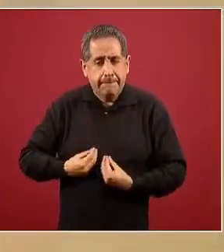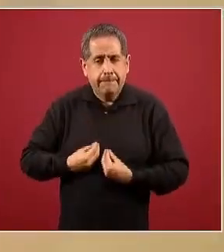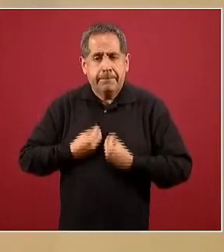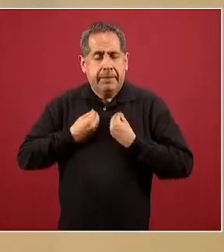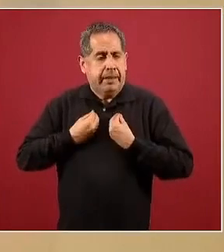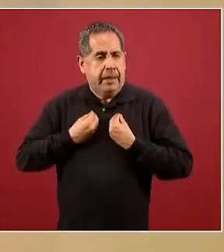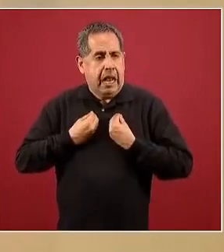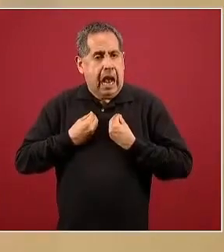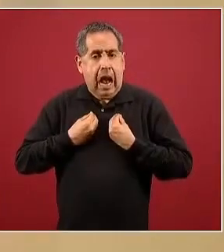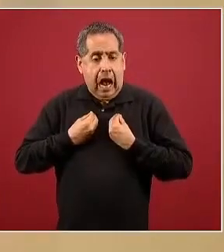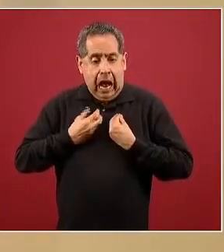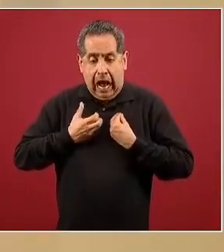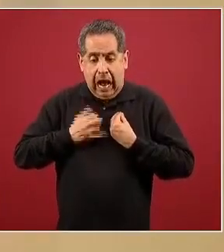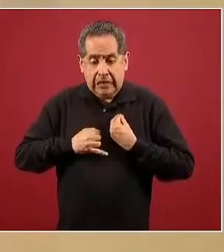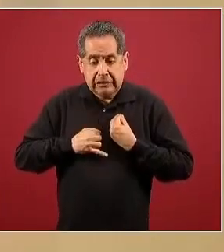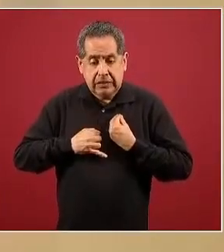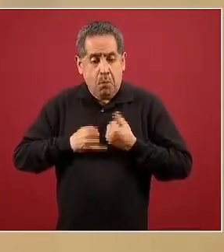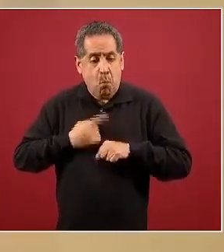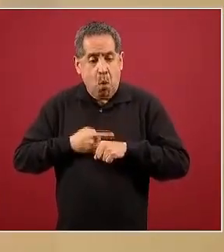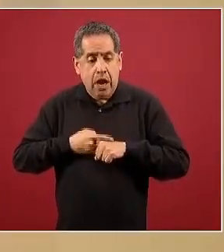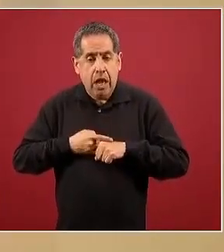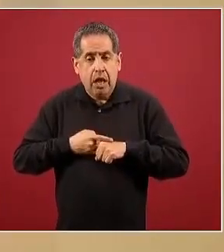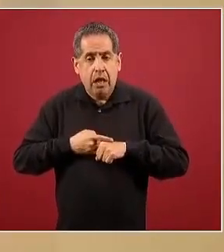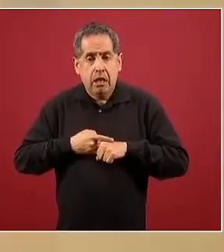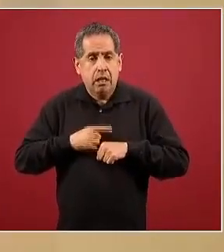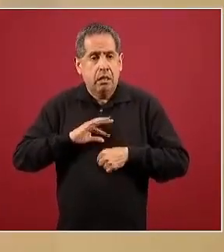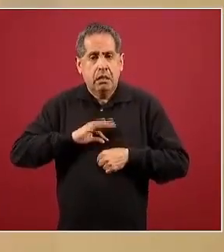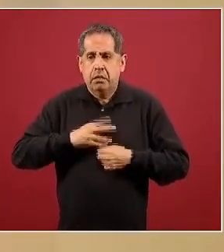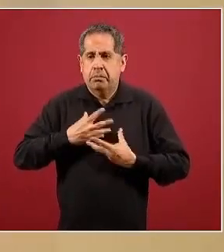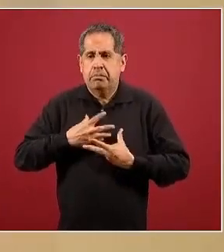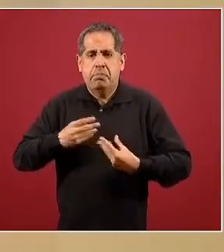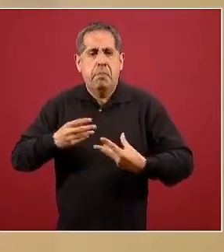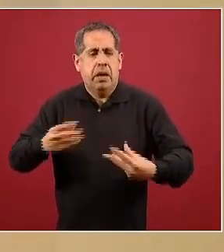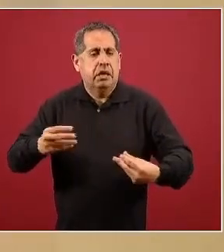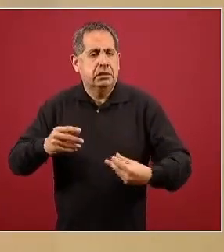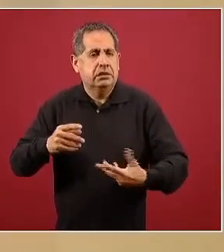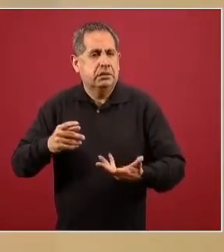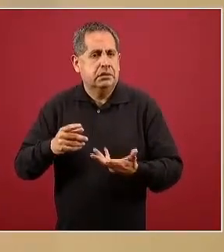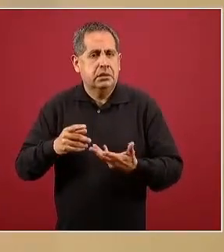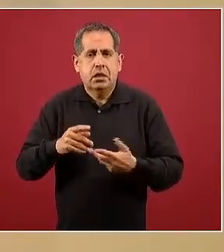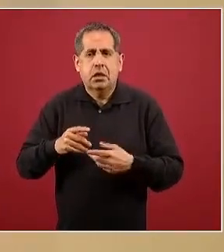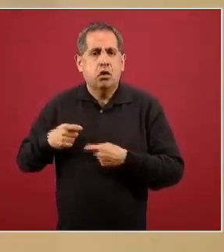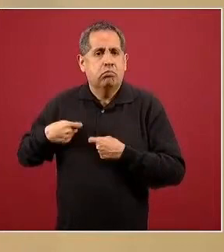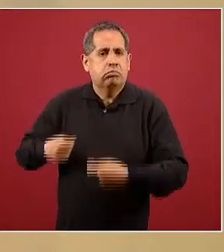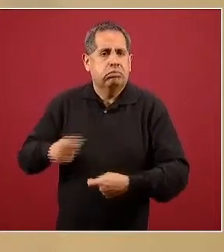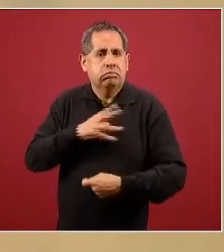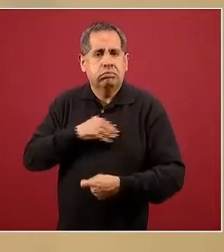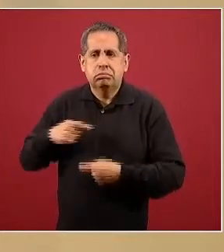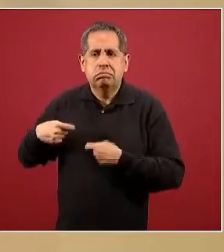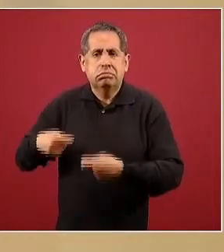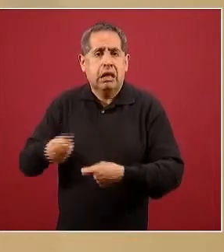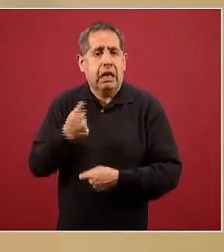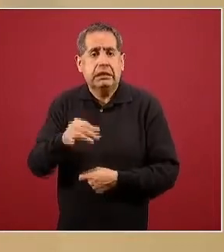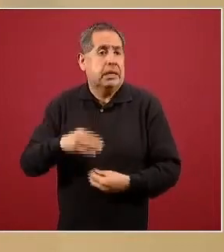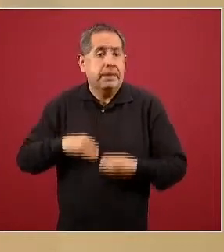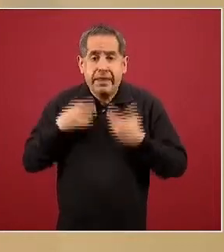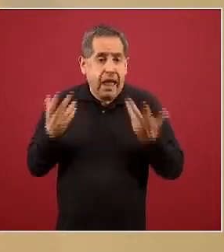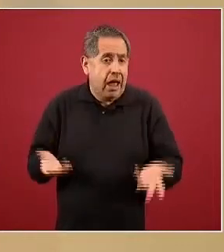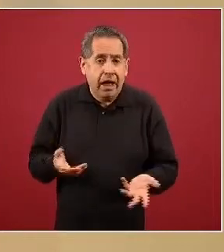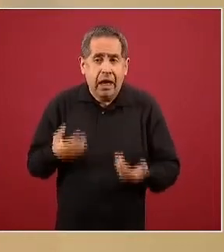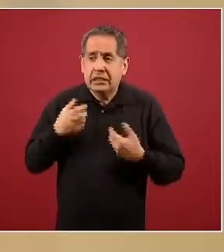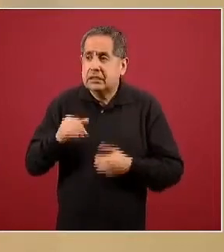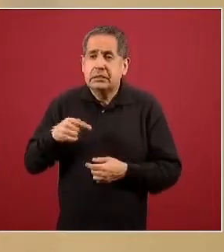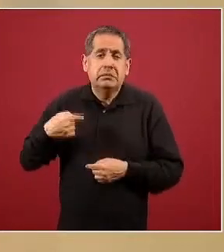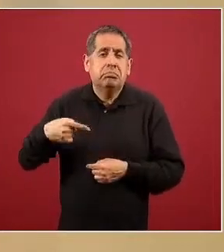es una enfermedad mortal de transmisión sexual. Así es la vida, todos vivimos en un riesgo. Este